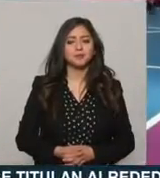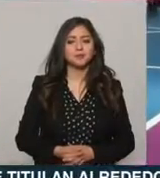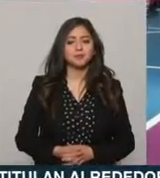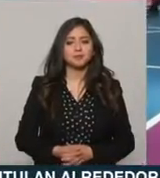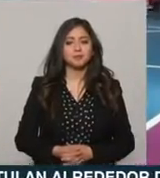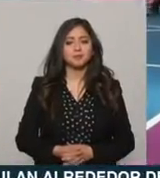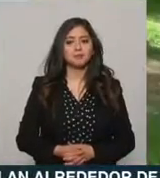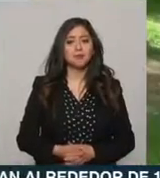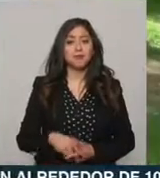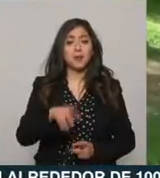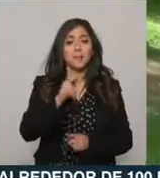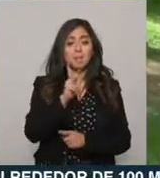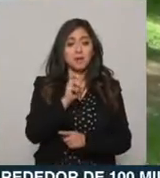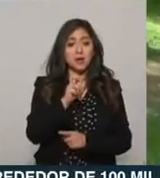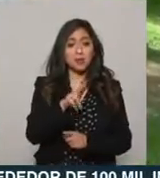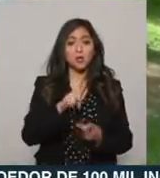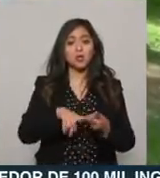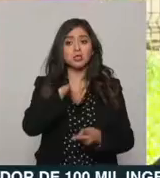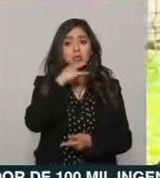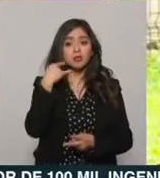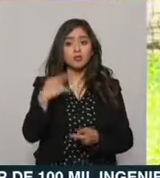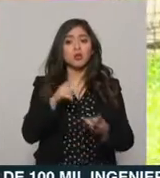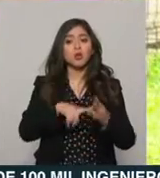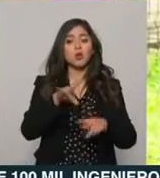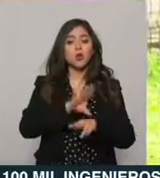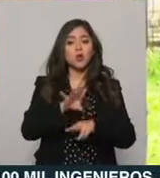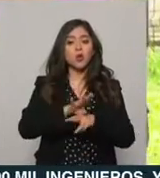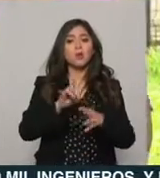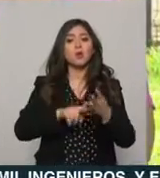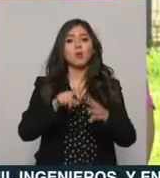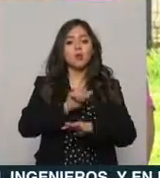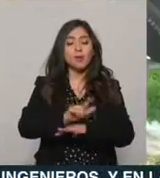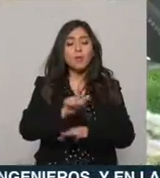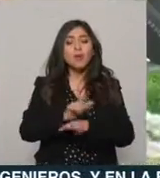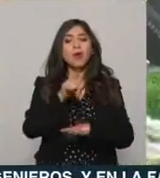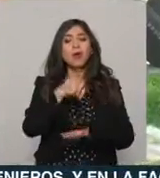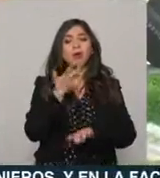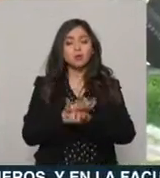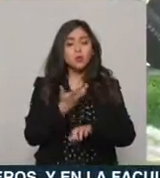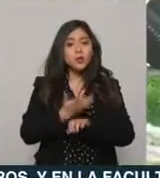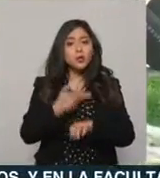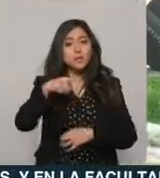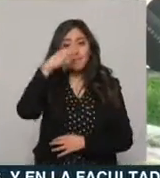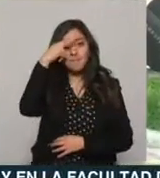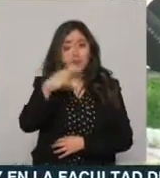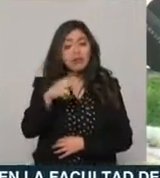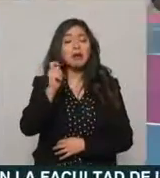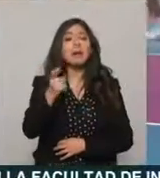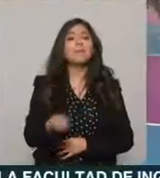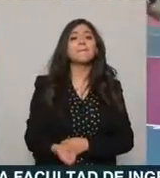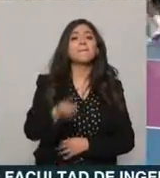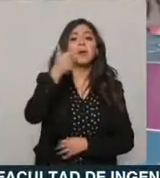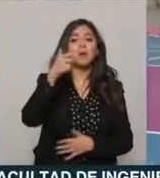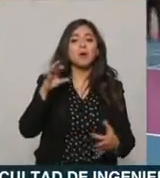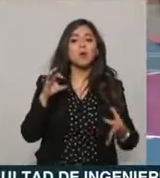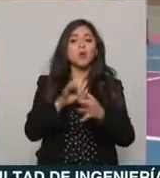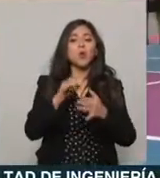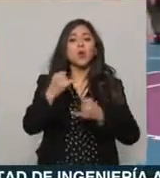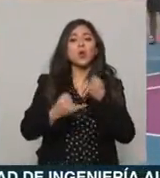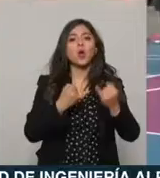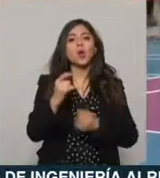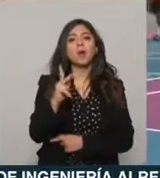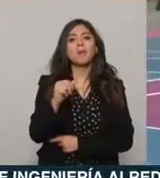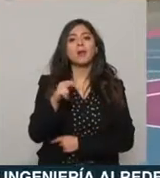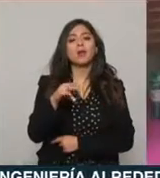Con la presencia de Perú, Chile, Colombia, Guatemala, Estados Unidos y el anfitrión México, se llevó a cabo la primera edición de los Juegos Panamericanos